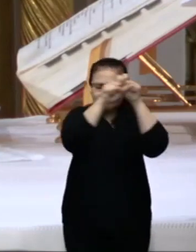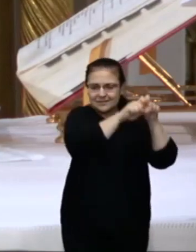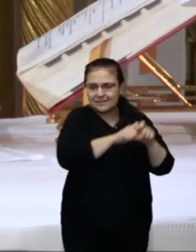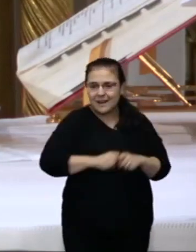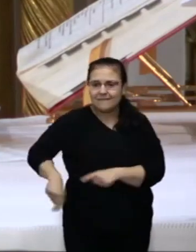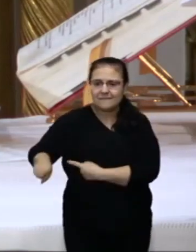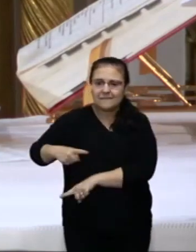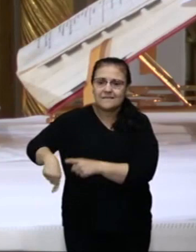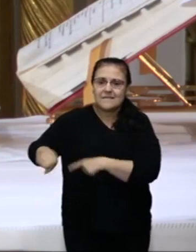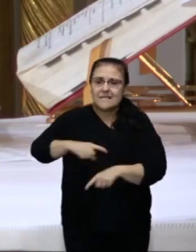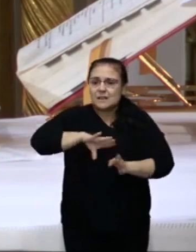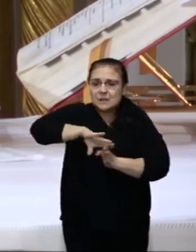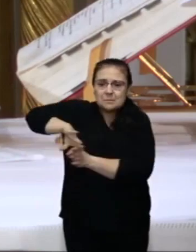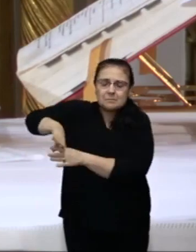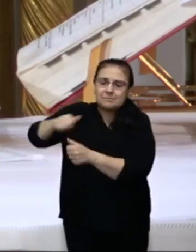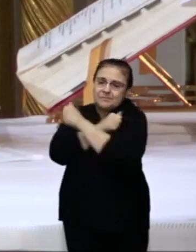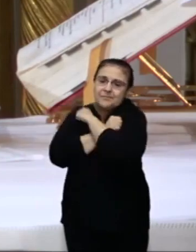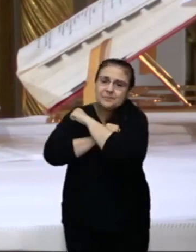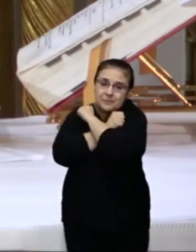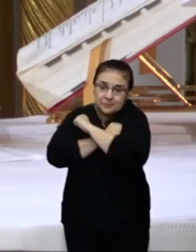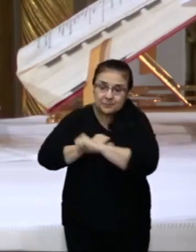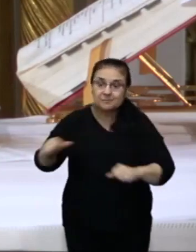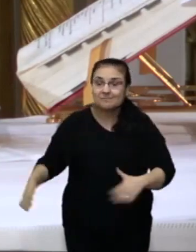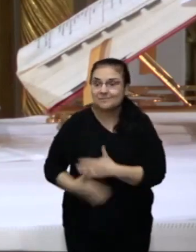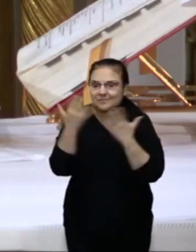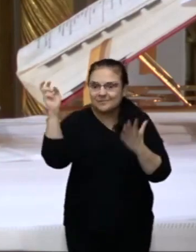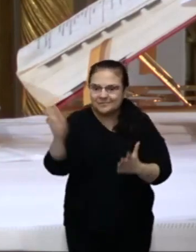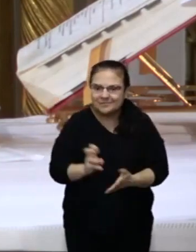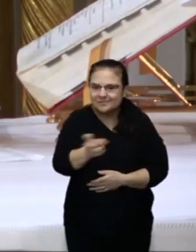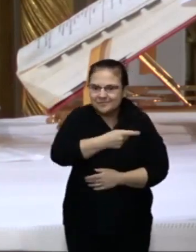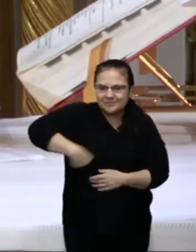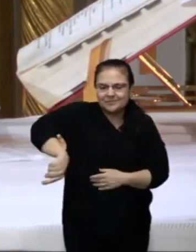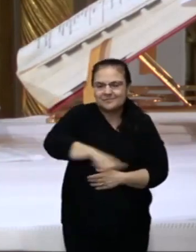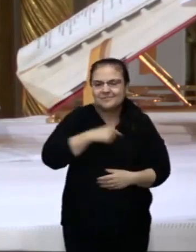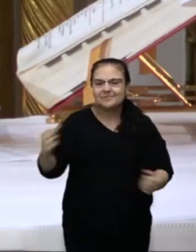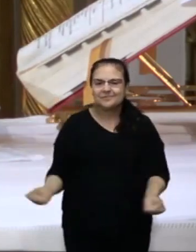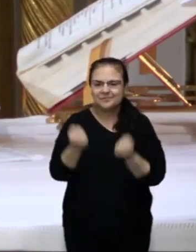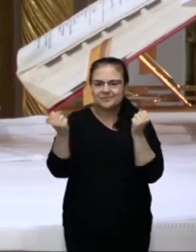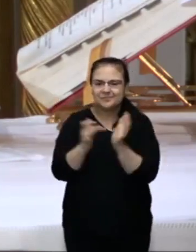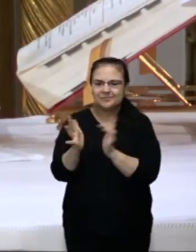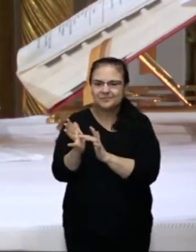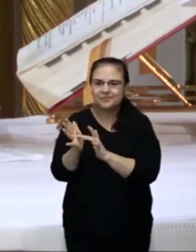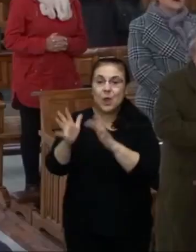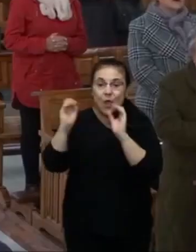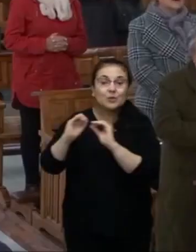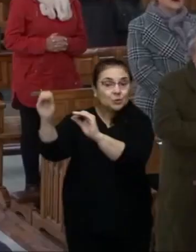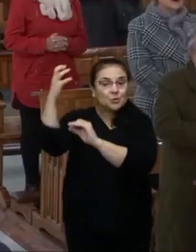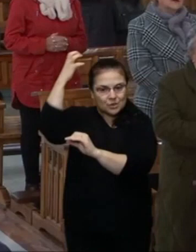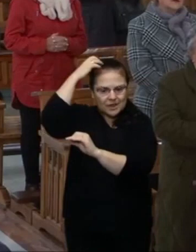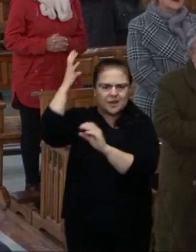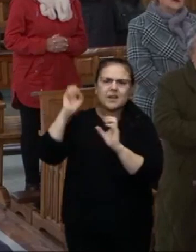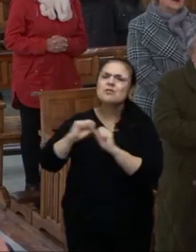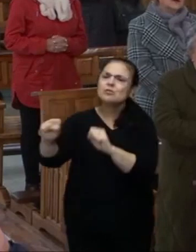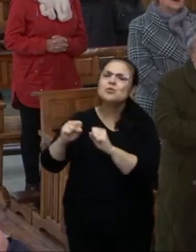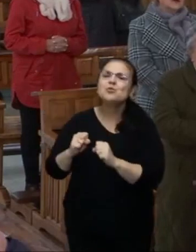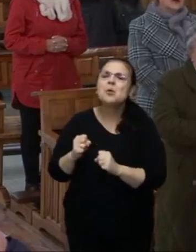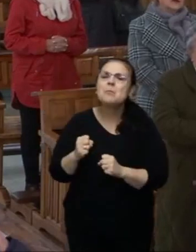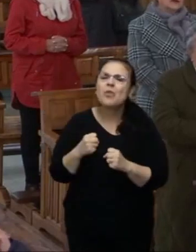toda perturbación, mientras esperamos la gloriosa venida de nuestro Salvador Jesucristo.